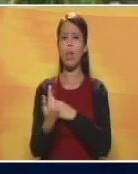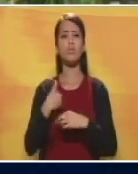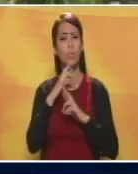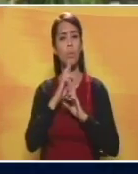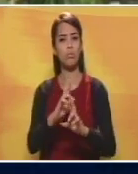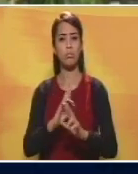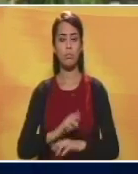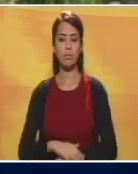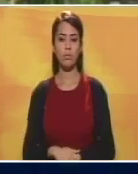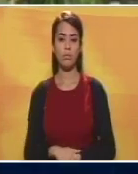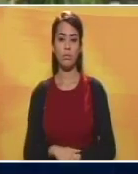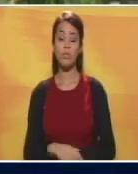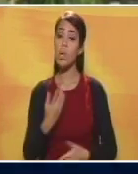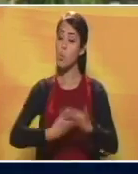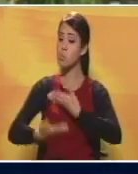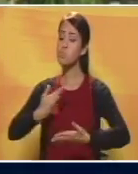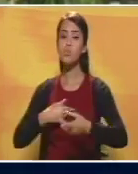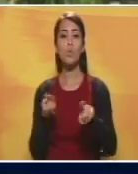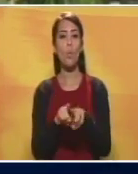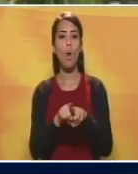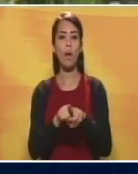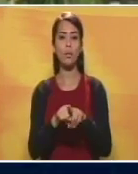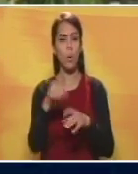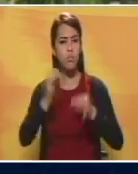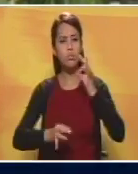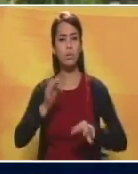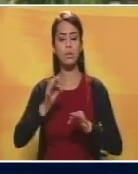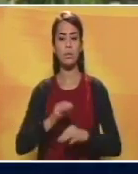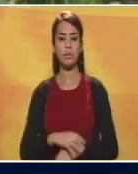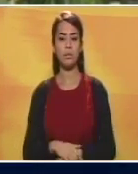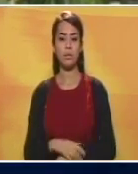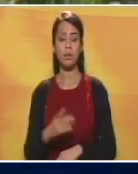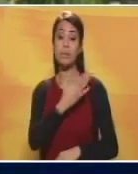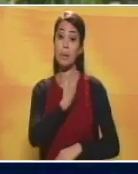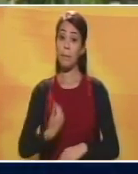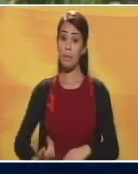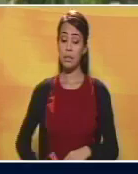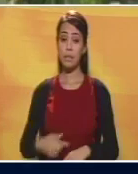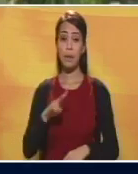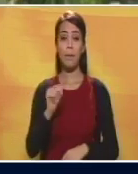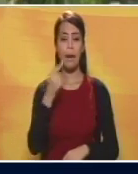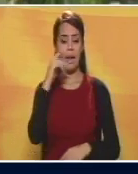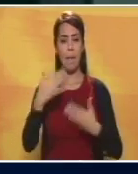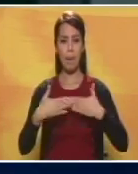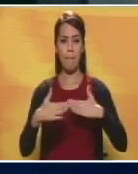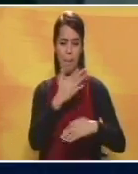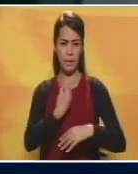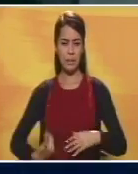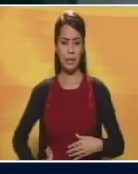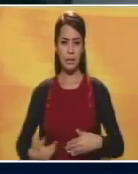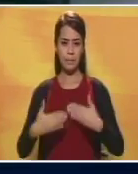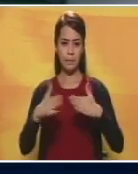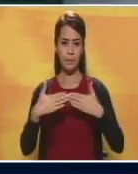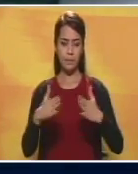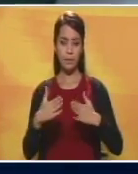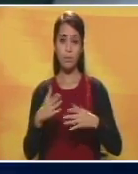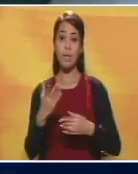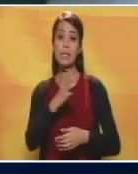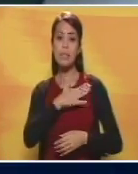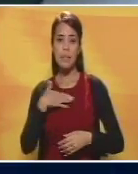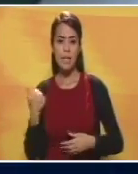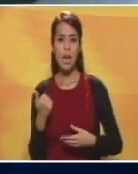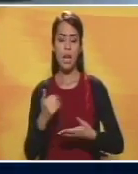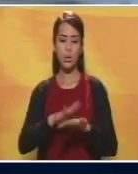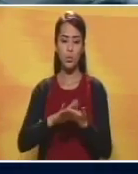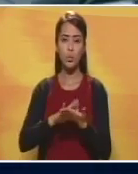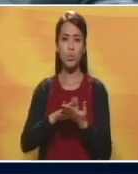responderé con reciprocidad, con justicia. Si el presidente Varela de Panamá quiere solucionar